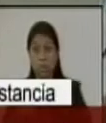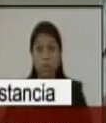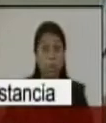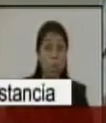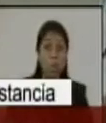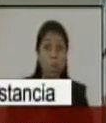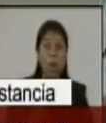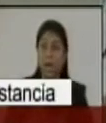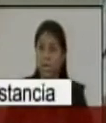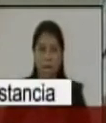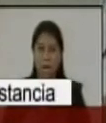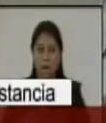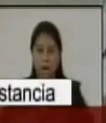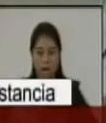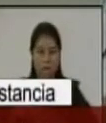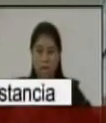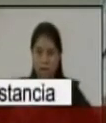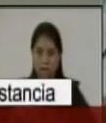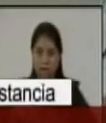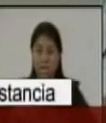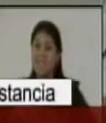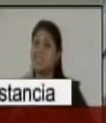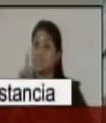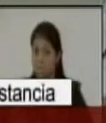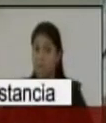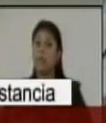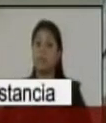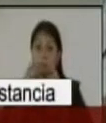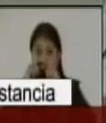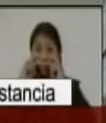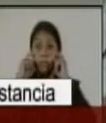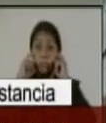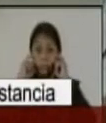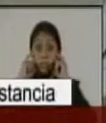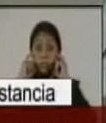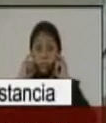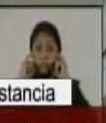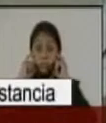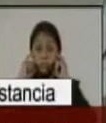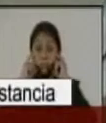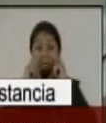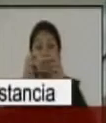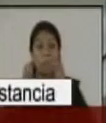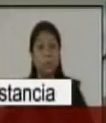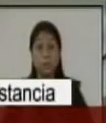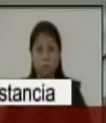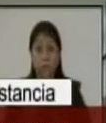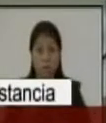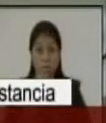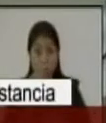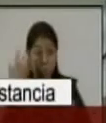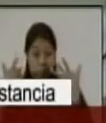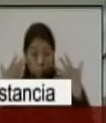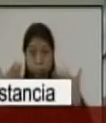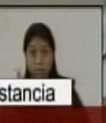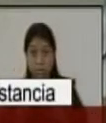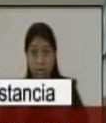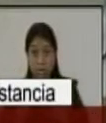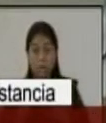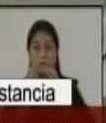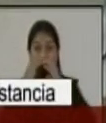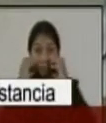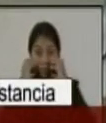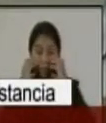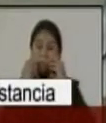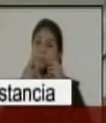aquel que vaya a andar en la calle va a tener que usar mascarilla. y la persona que no use la mascarilla está